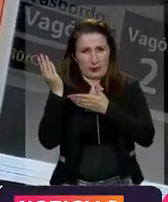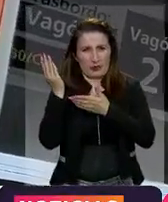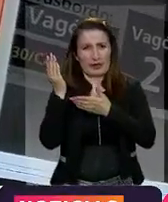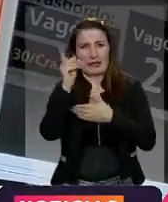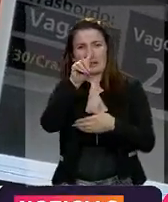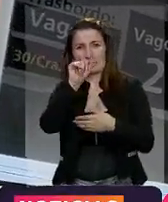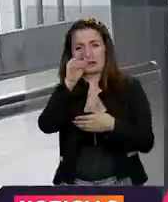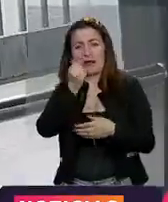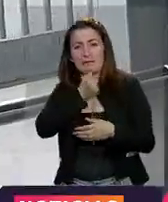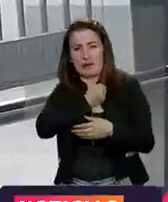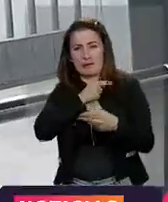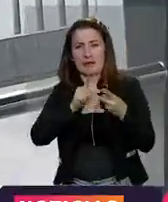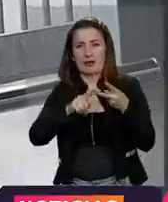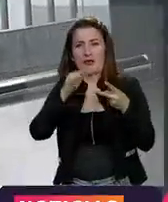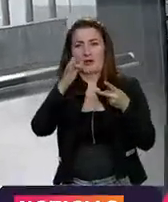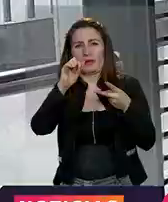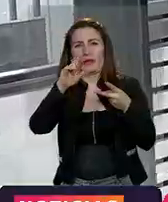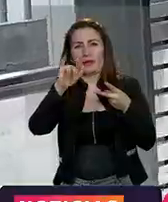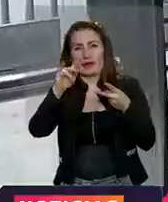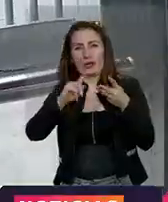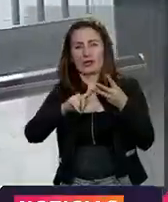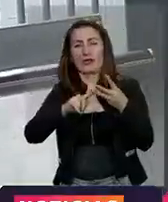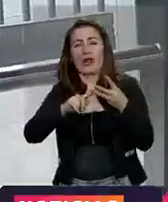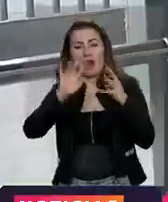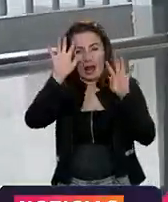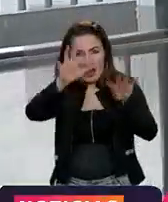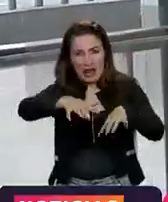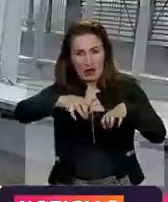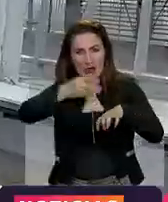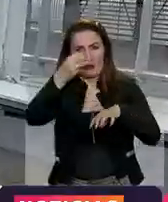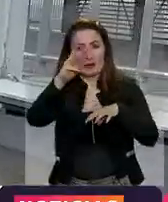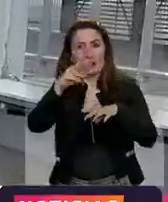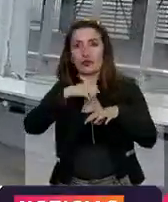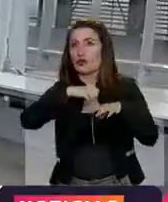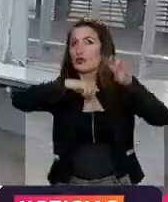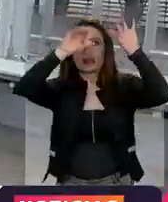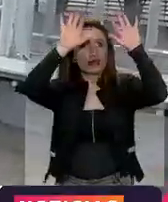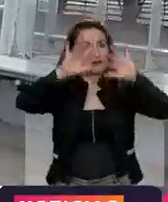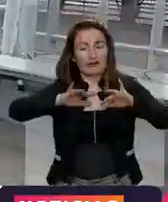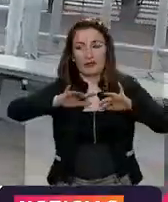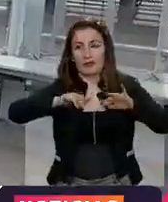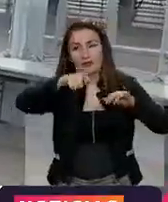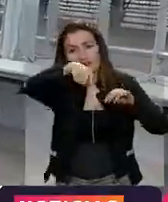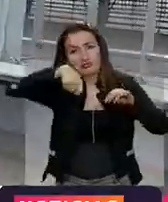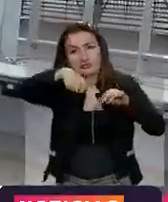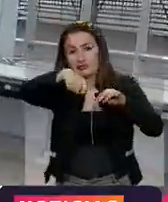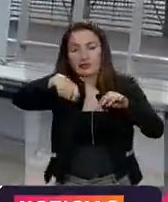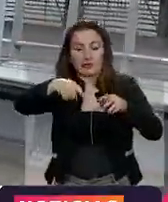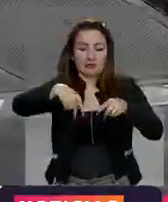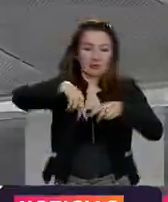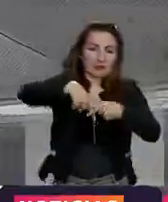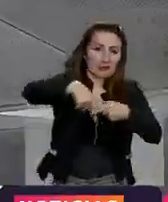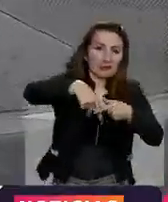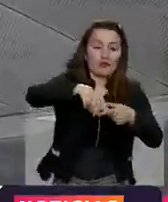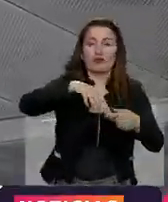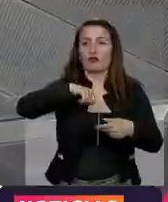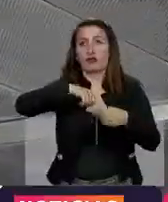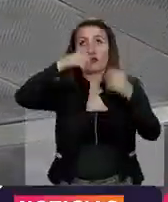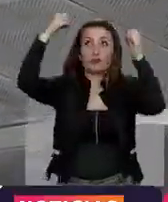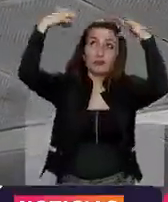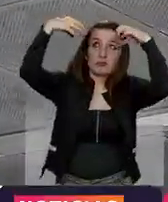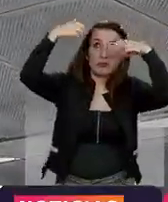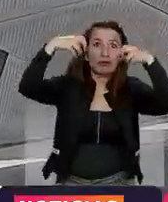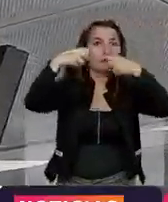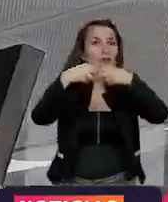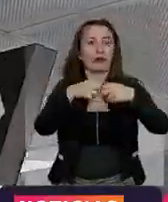13, La Despensa y Bosa. Estas ya no tienen vidrios, taquillas, redes de energía y torniquetes. Situación que